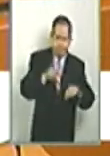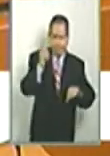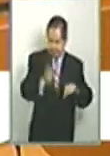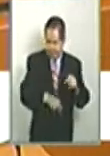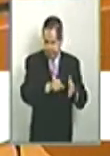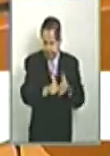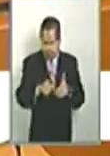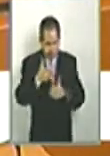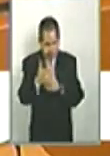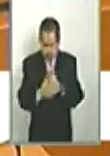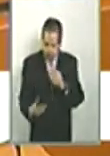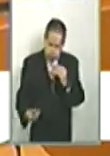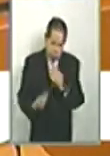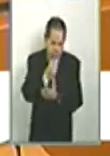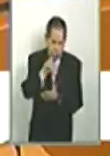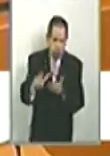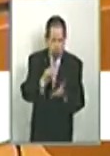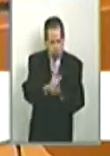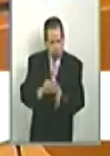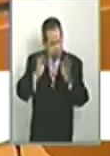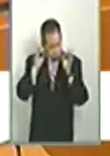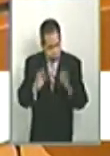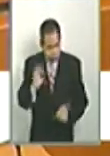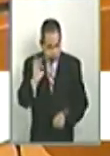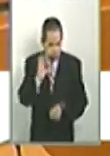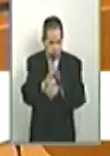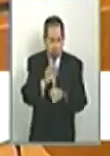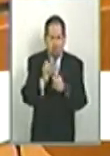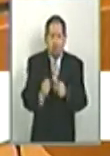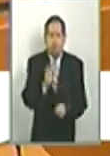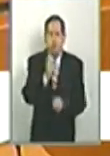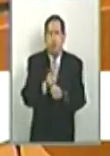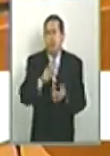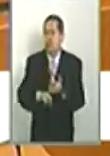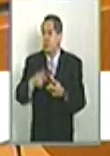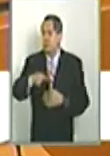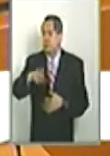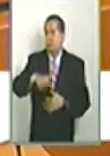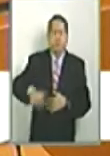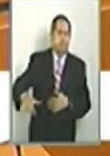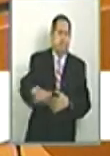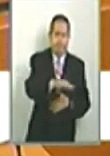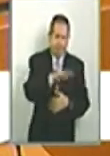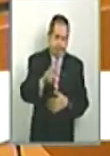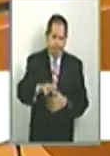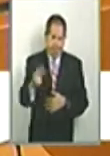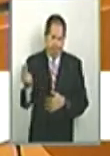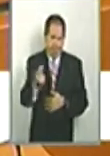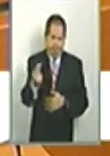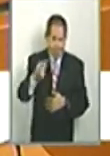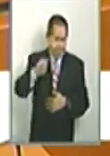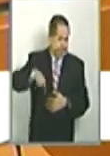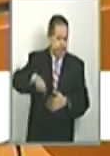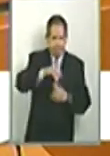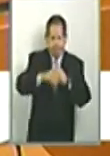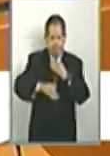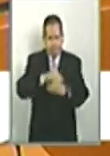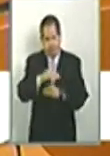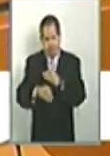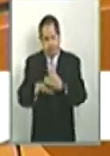una verdadera ley que proteja la seguridad ciudadana, que le dé la seguridad que México necesita en